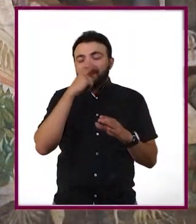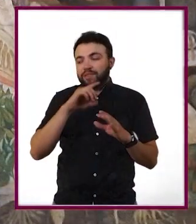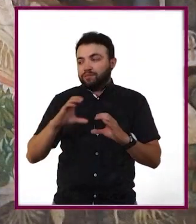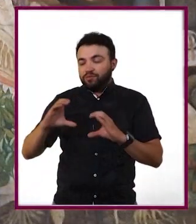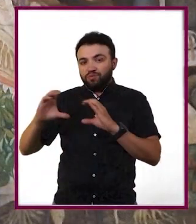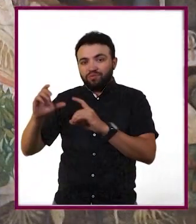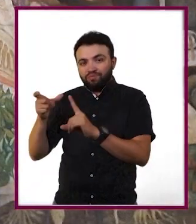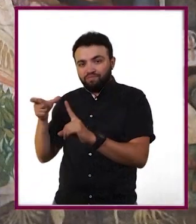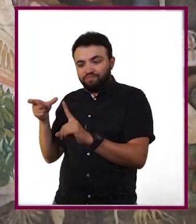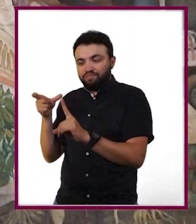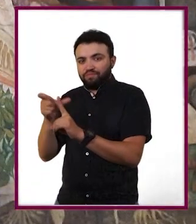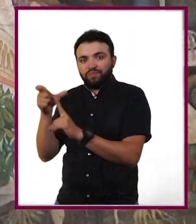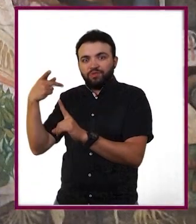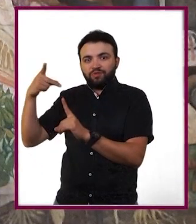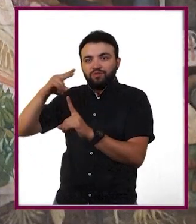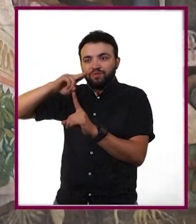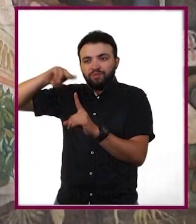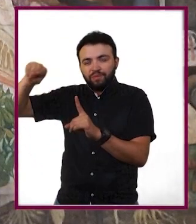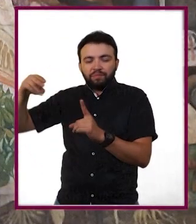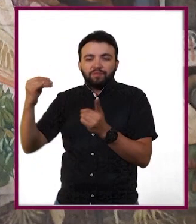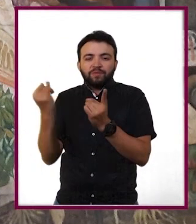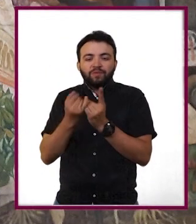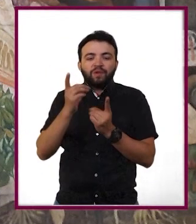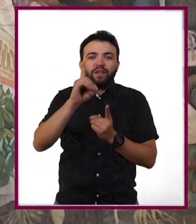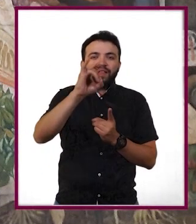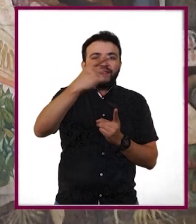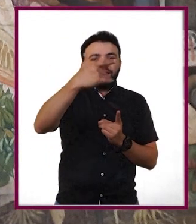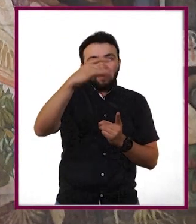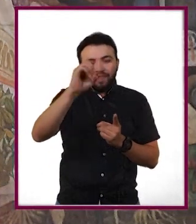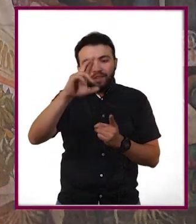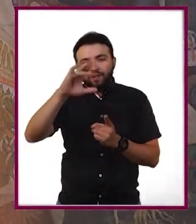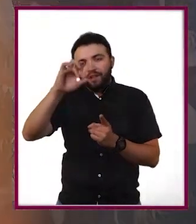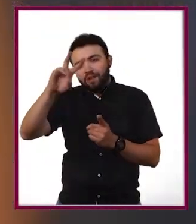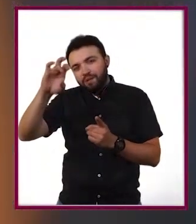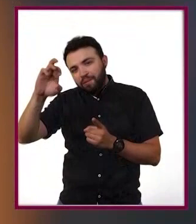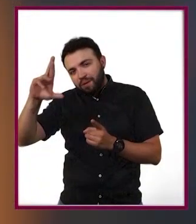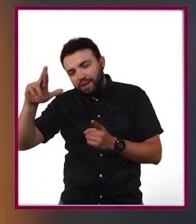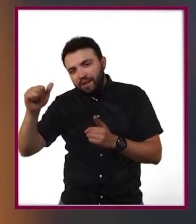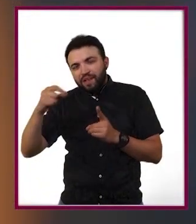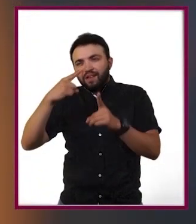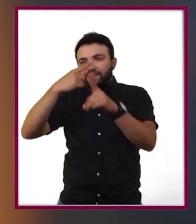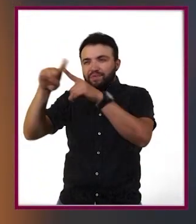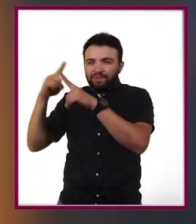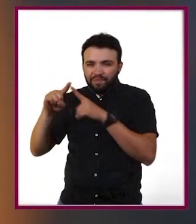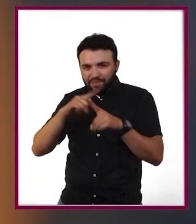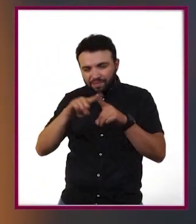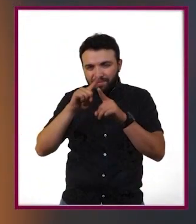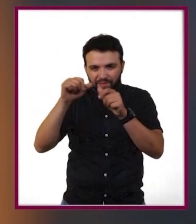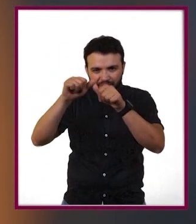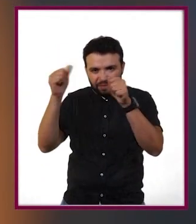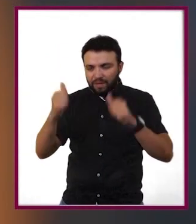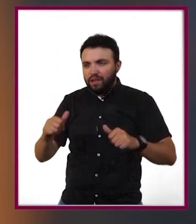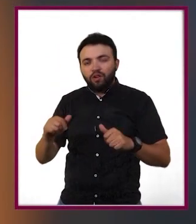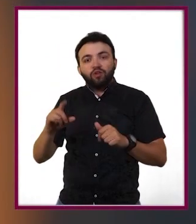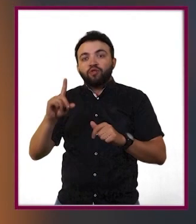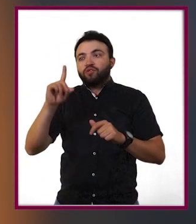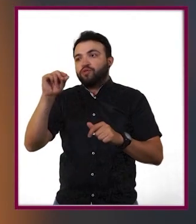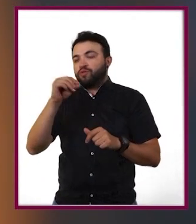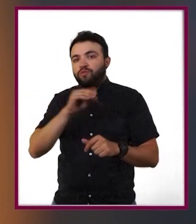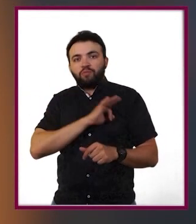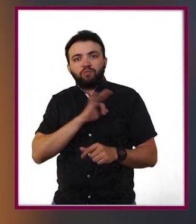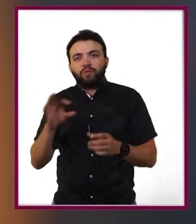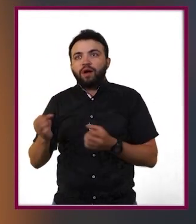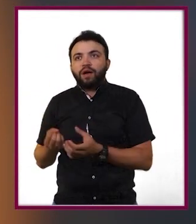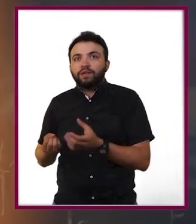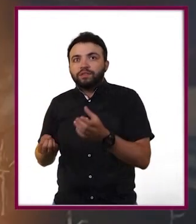la pintura de José María Velasco, entre algunos otros como Rivera, como Clemente Orozco, como Atl, en donde